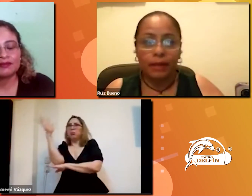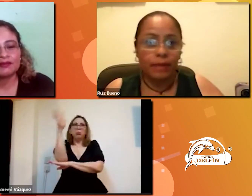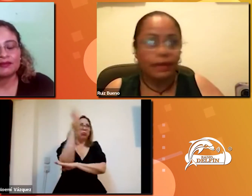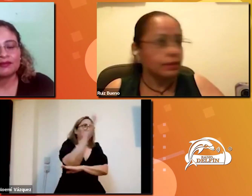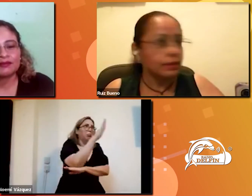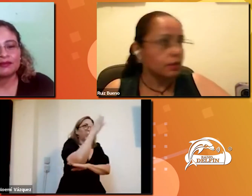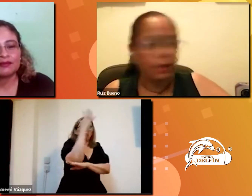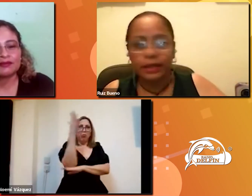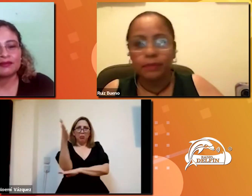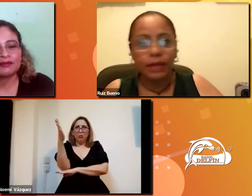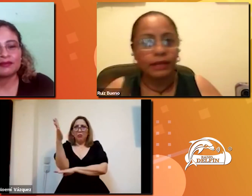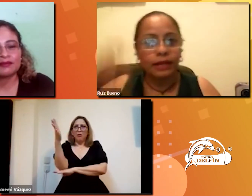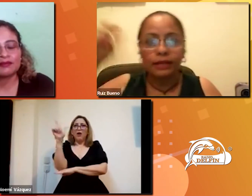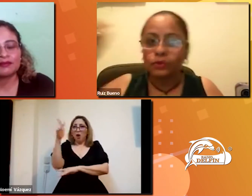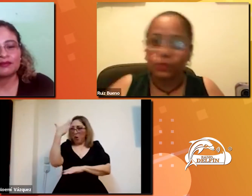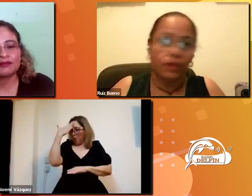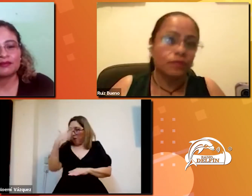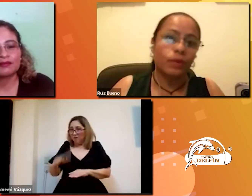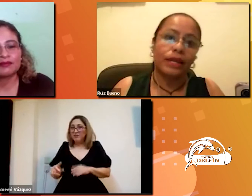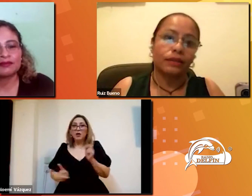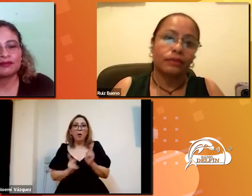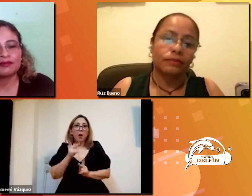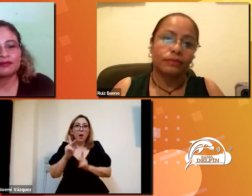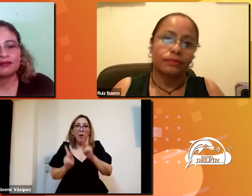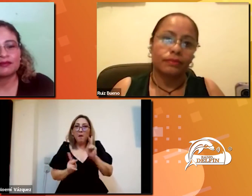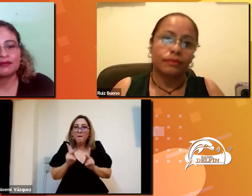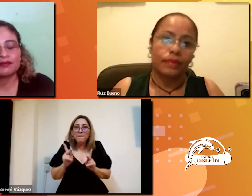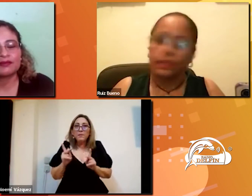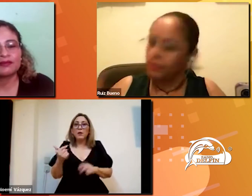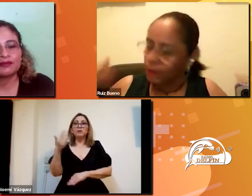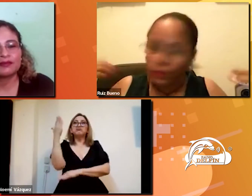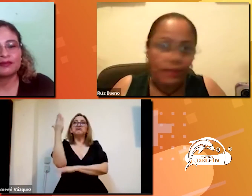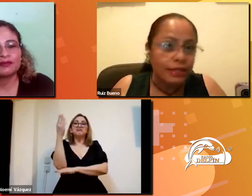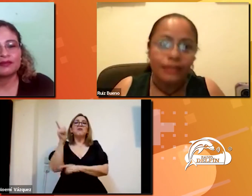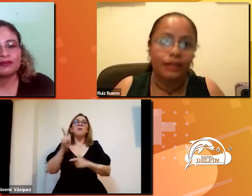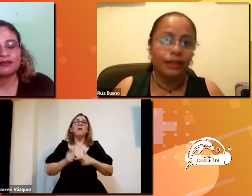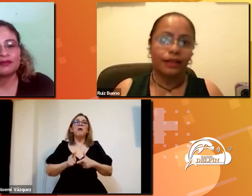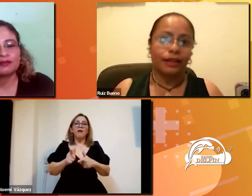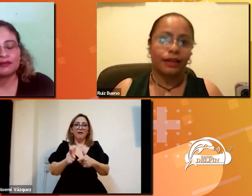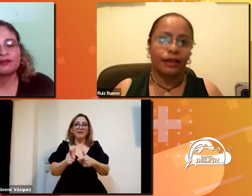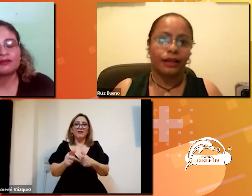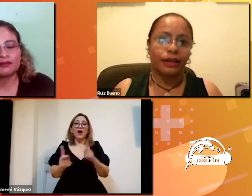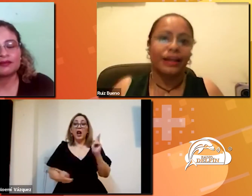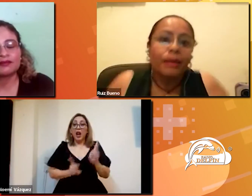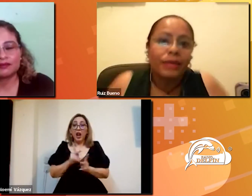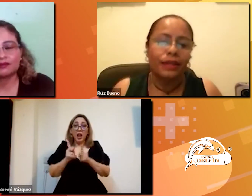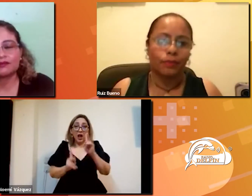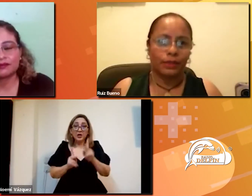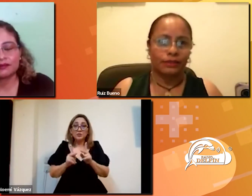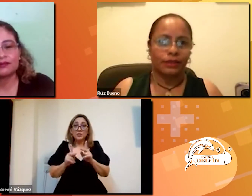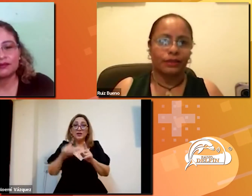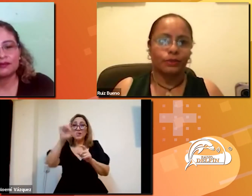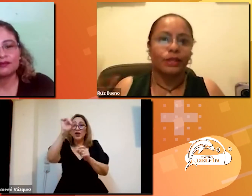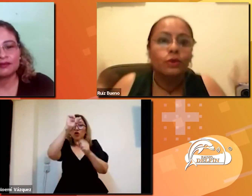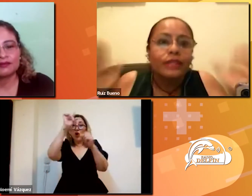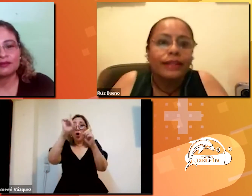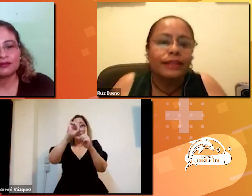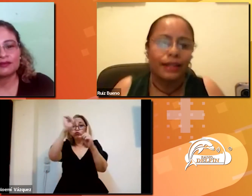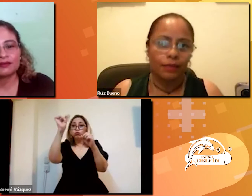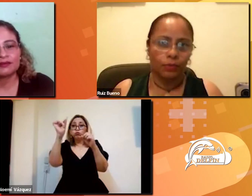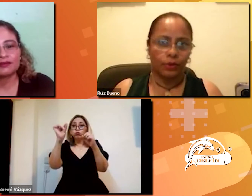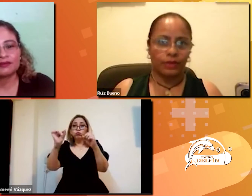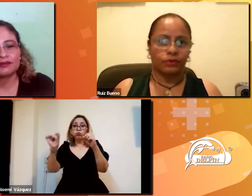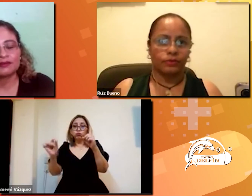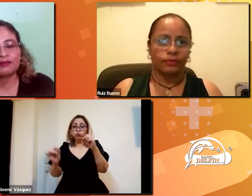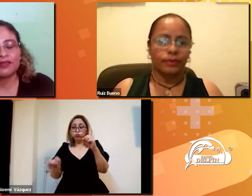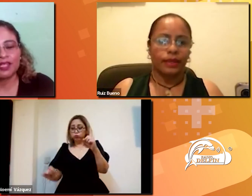Las palmeras, cualquier planta, sus hojas mueren. Pero así es la vida. O sea, no se